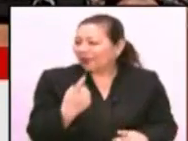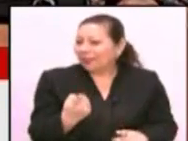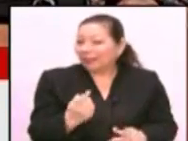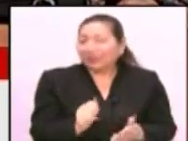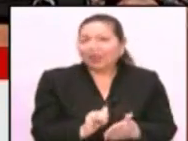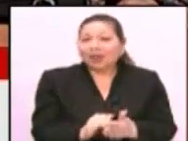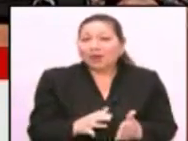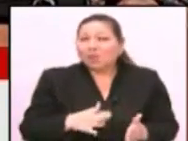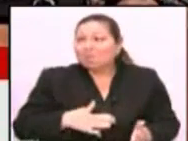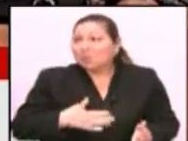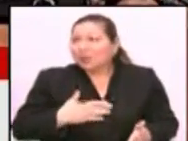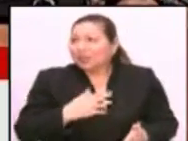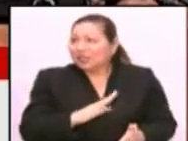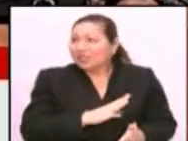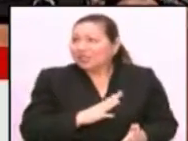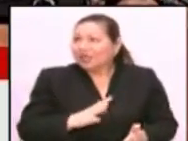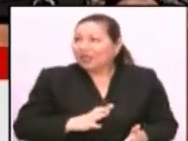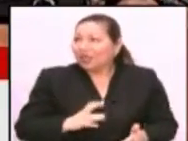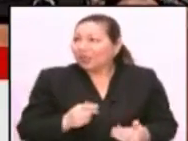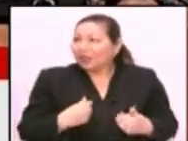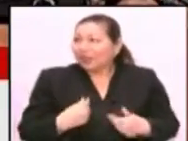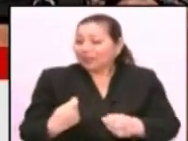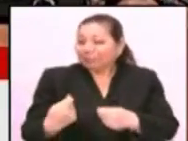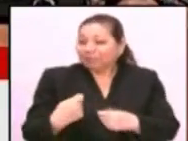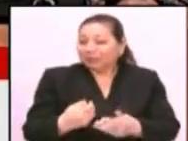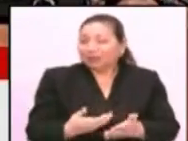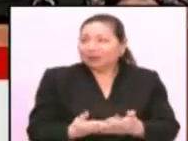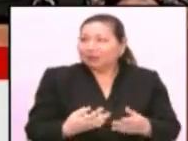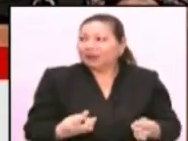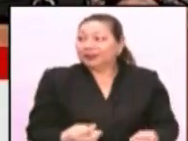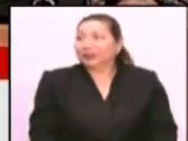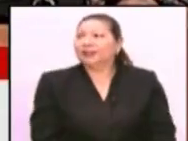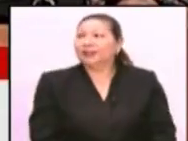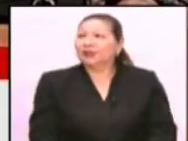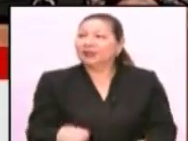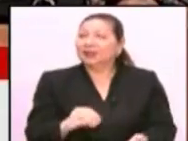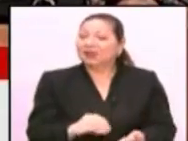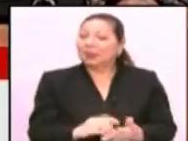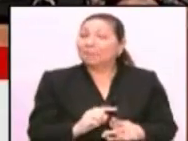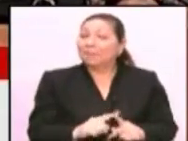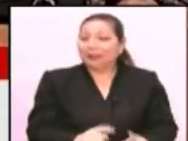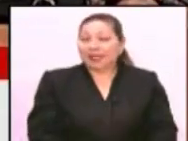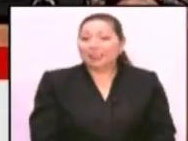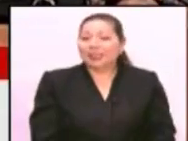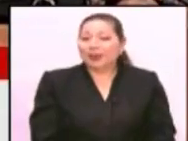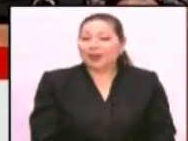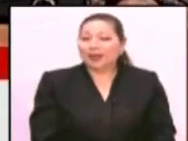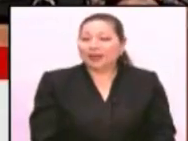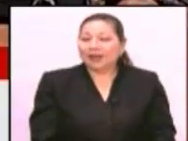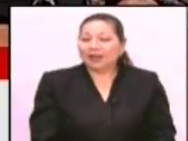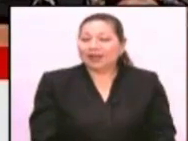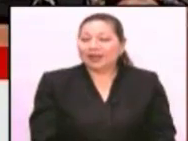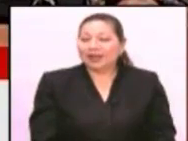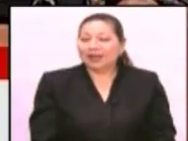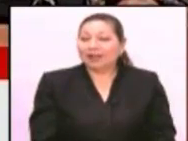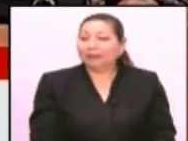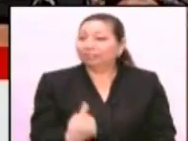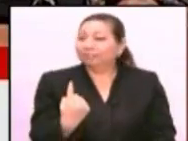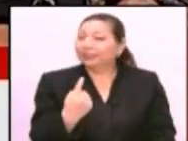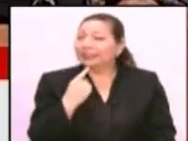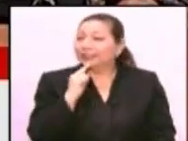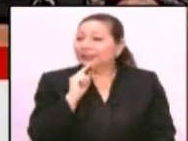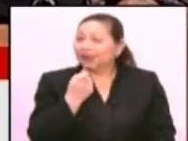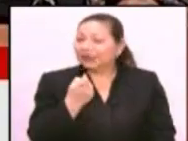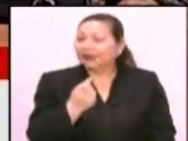los casos que no podamos, el Estado no tenga la obligación de aún mantener la reinserción, la vamos a hacer, pero lo que queremos de primera línea es que